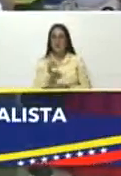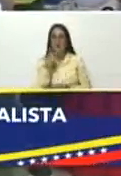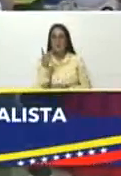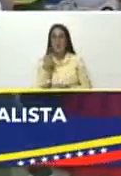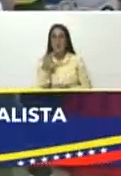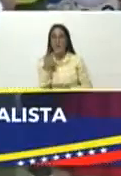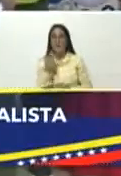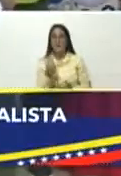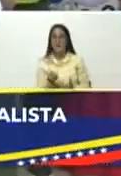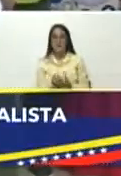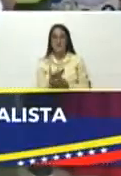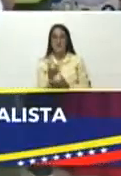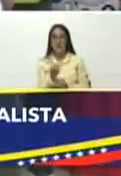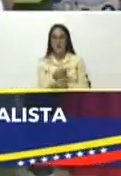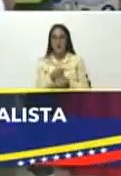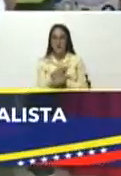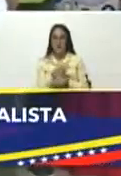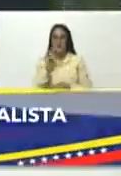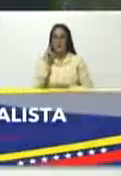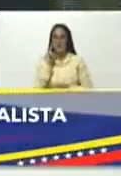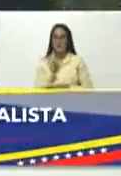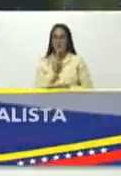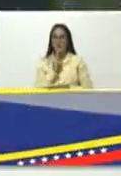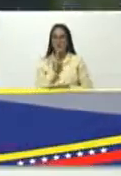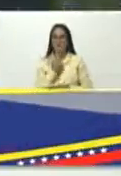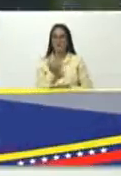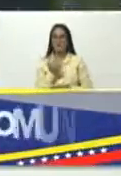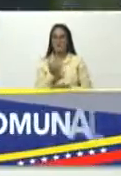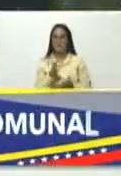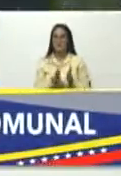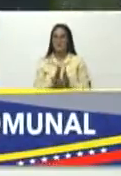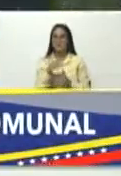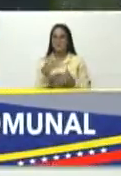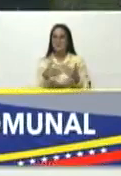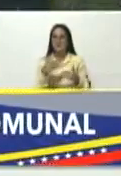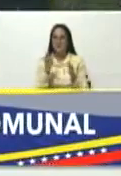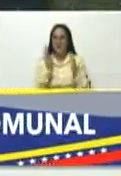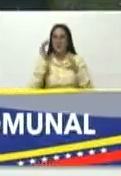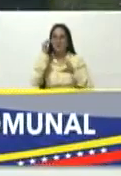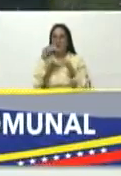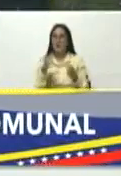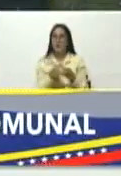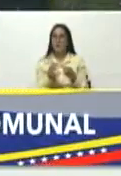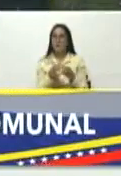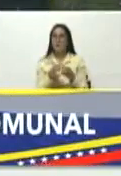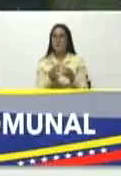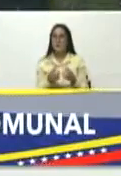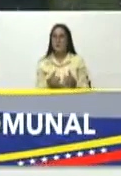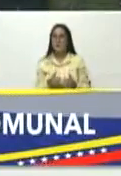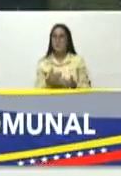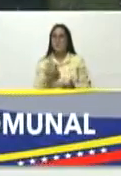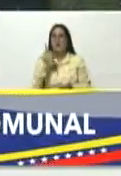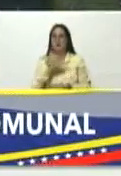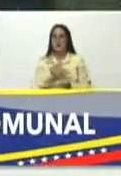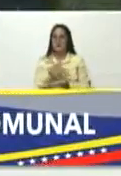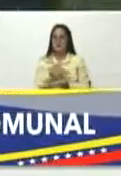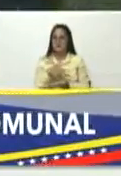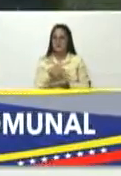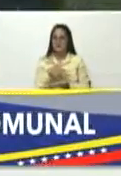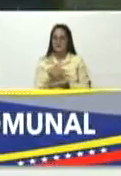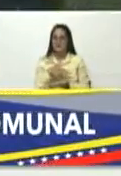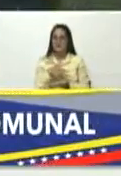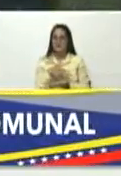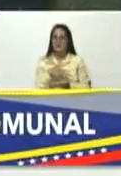que ha creado el gobierno bolivariano para ir a atender a los sectores de mayor vulnerabilidad. Como le